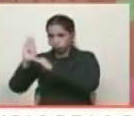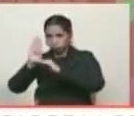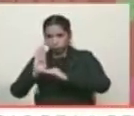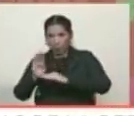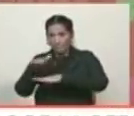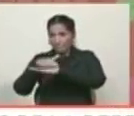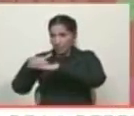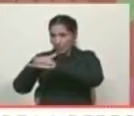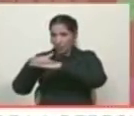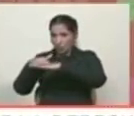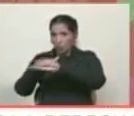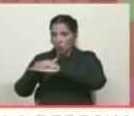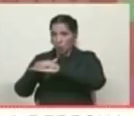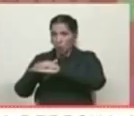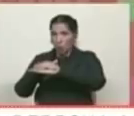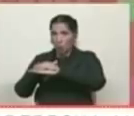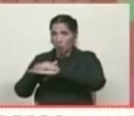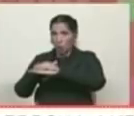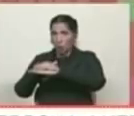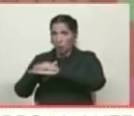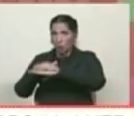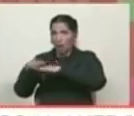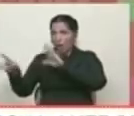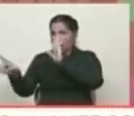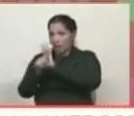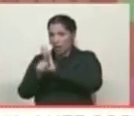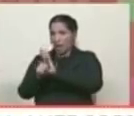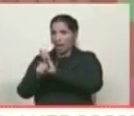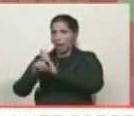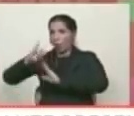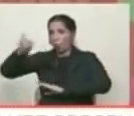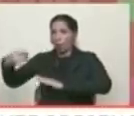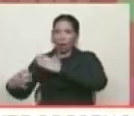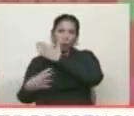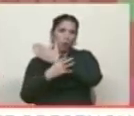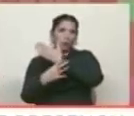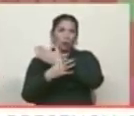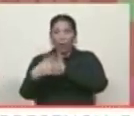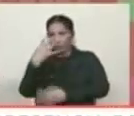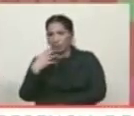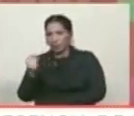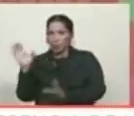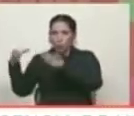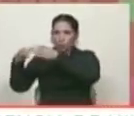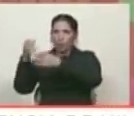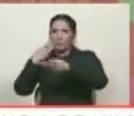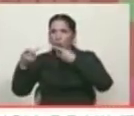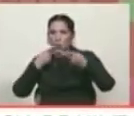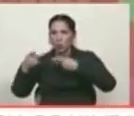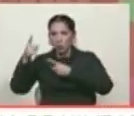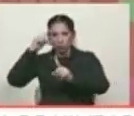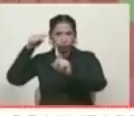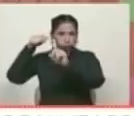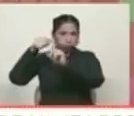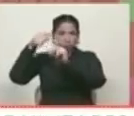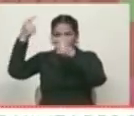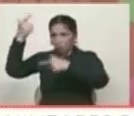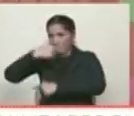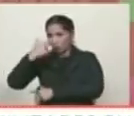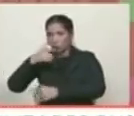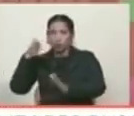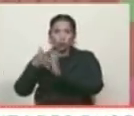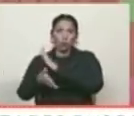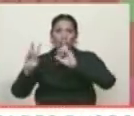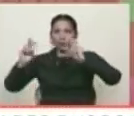ese el escenario para hablar de política en Venezuela, entendiendo que esta organización política fija importante posición sobre temas de